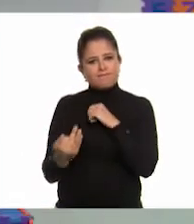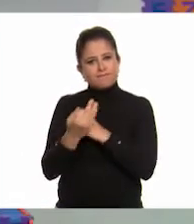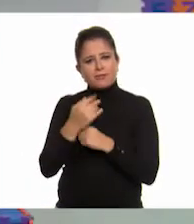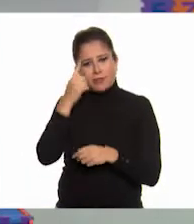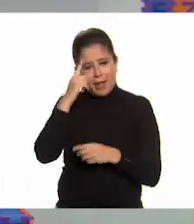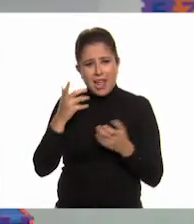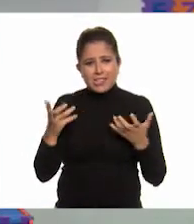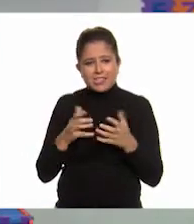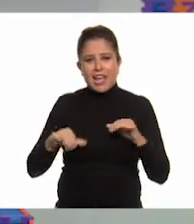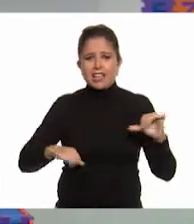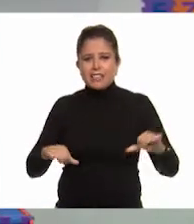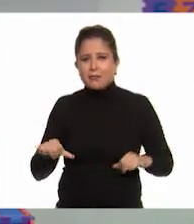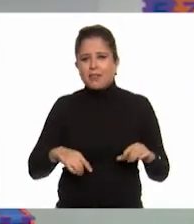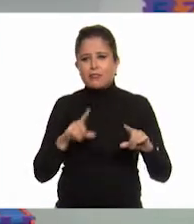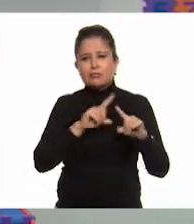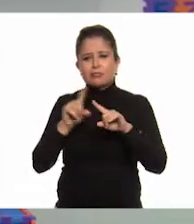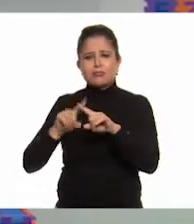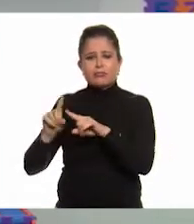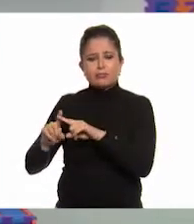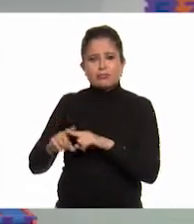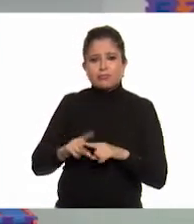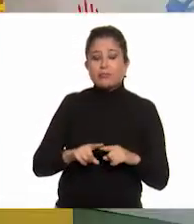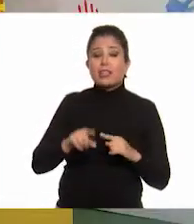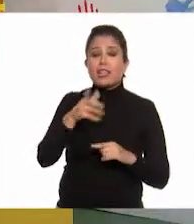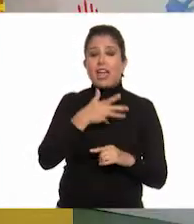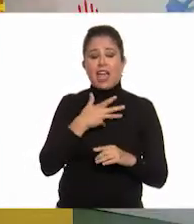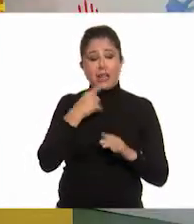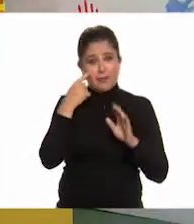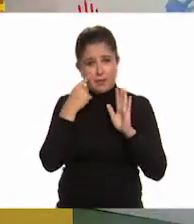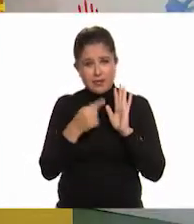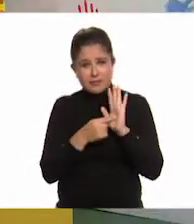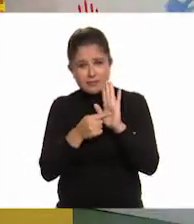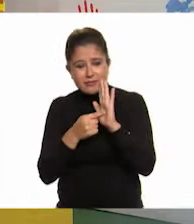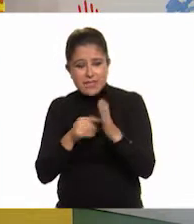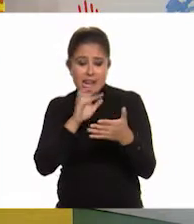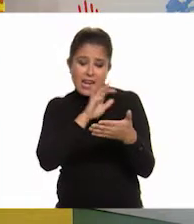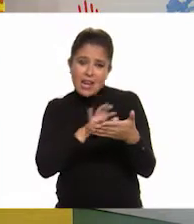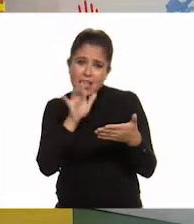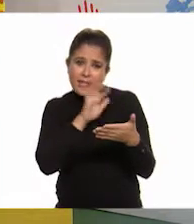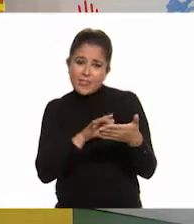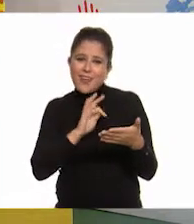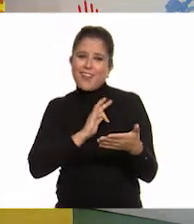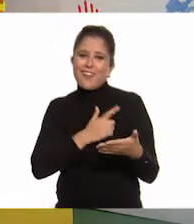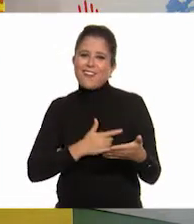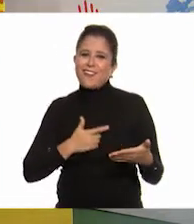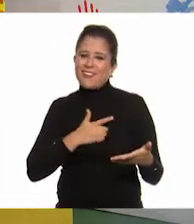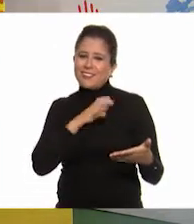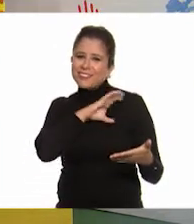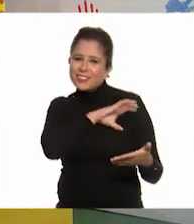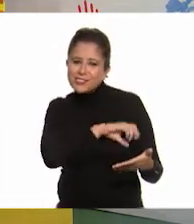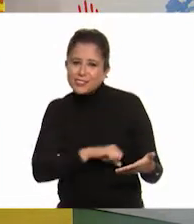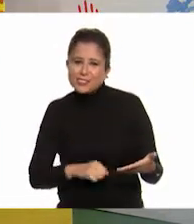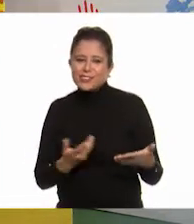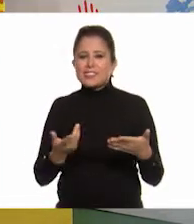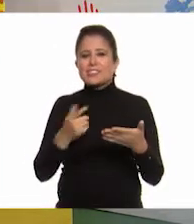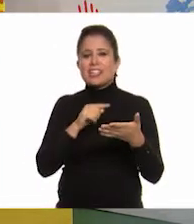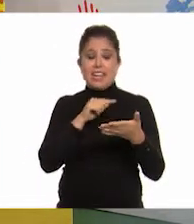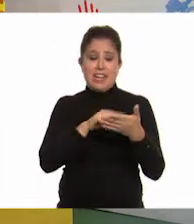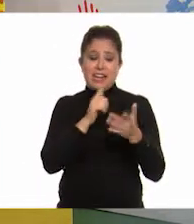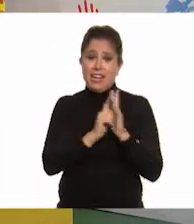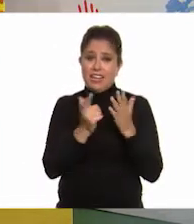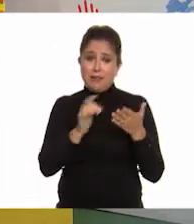hacer actividades donde nosotros tengamos presente siempre lecturas que nos agraden, que nos hayan